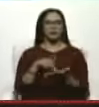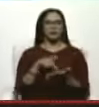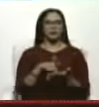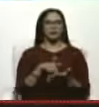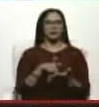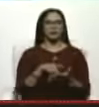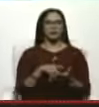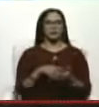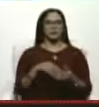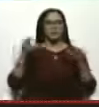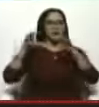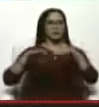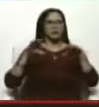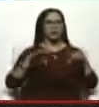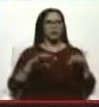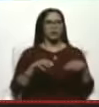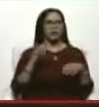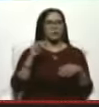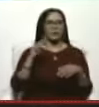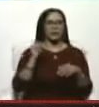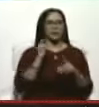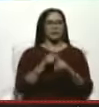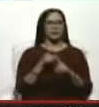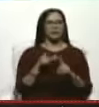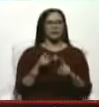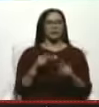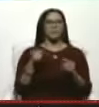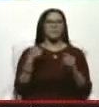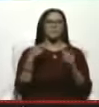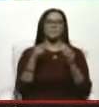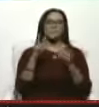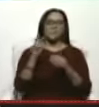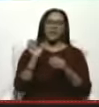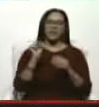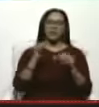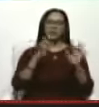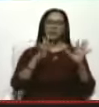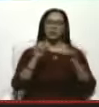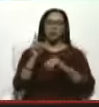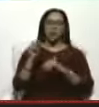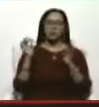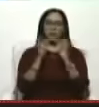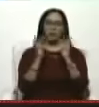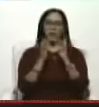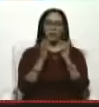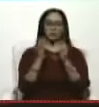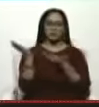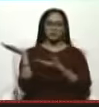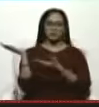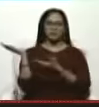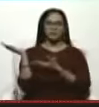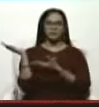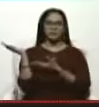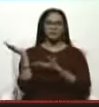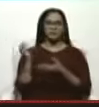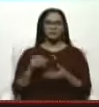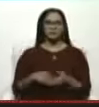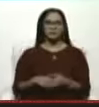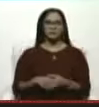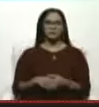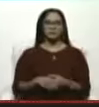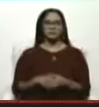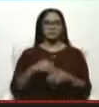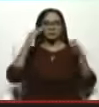la incidencia por las lluvias. Mari Carmen, desde acá, desde el BEN 911 en Caracas, nos conectamos contigo a Sucre. Cuéntanos, te escuchamos.